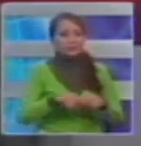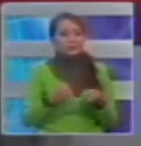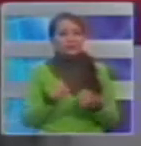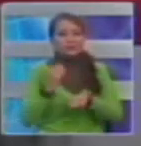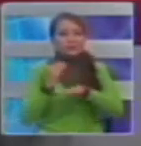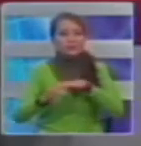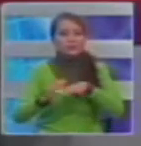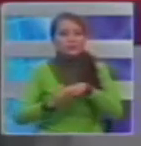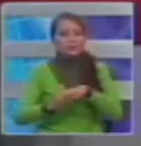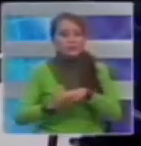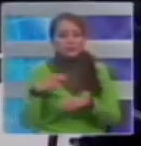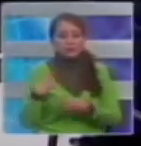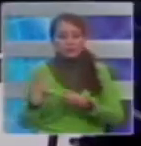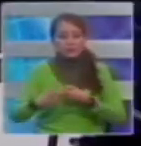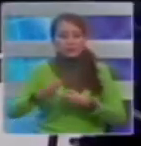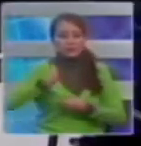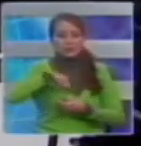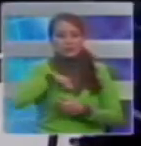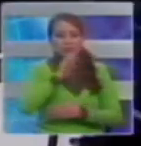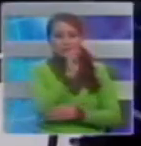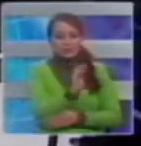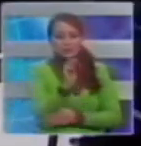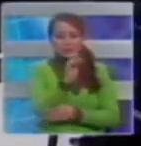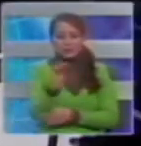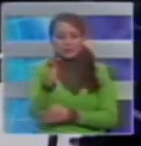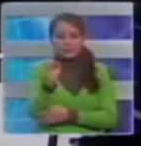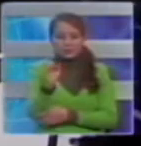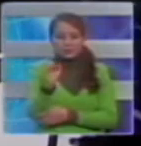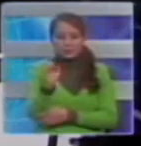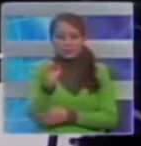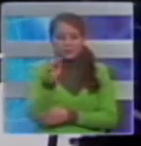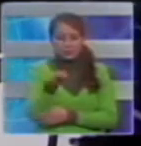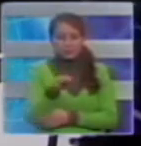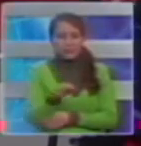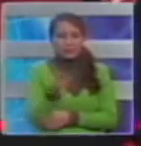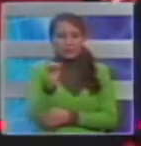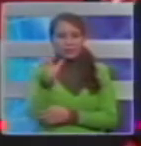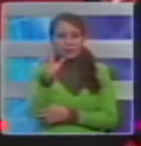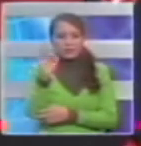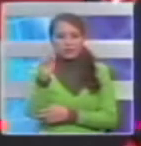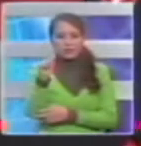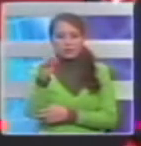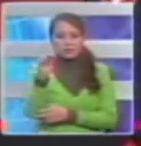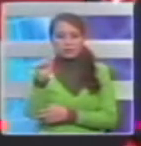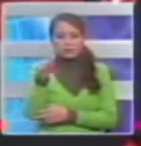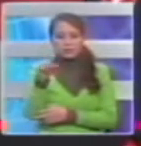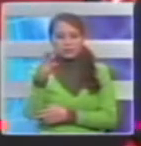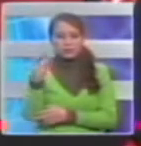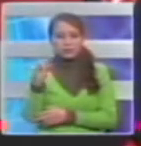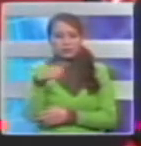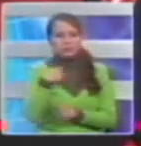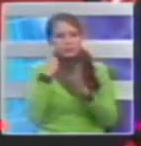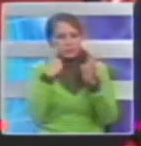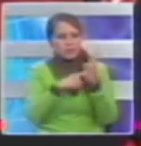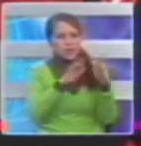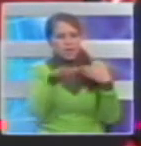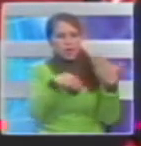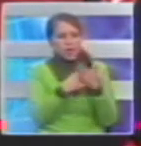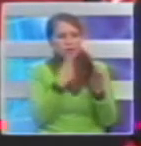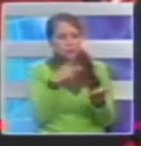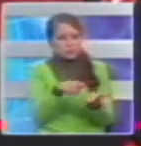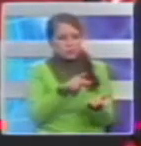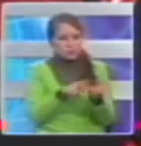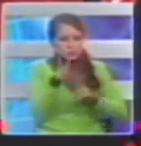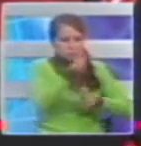los invito a ingresar en nuestras redes sociales. Recuerden, en ellas ustedes podrán ver nuevamente las entrevistas que realizamos en el programa,